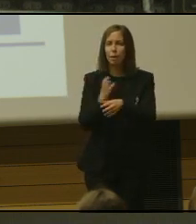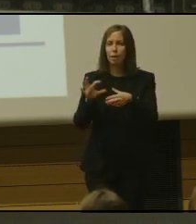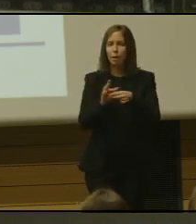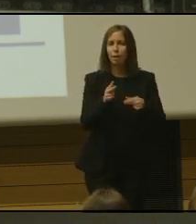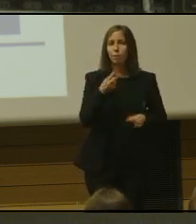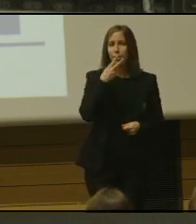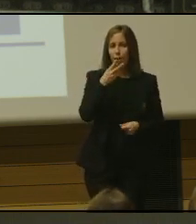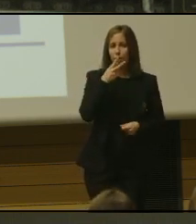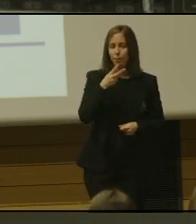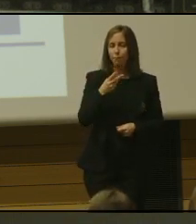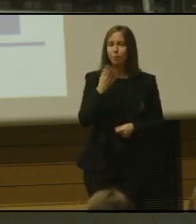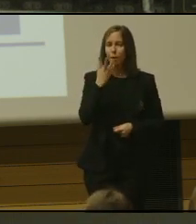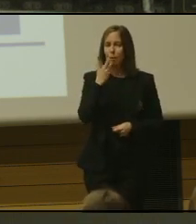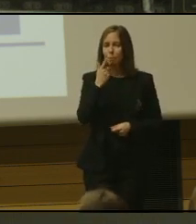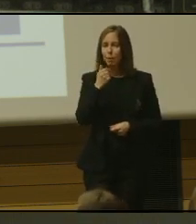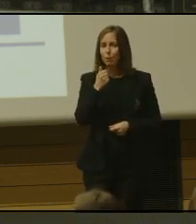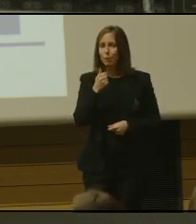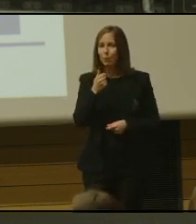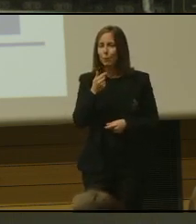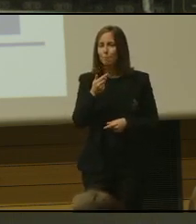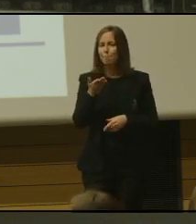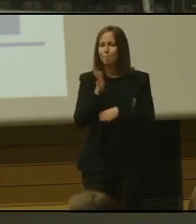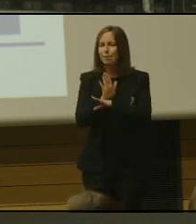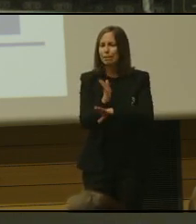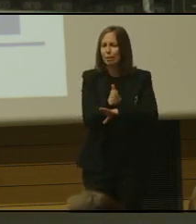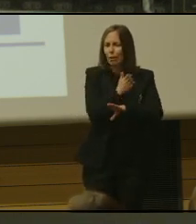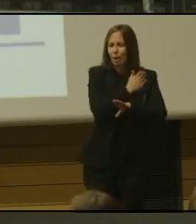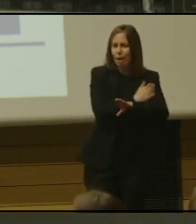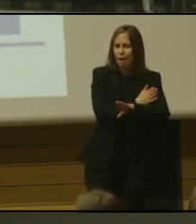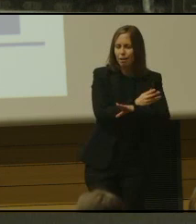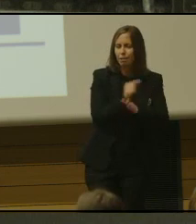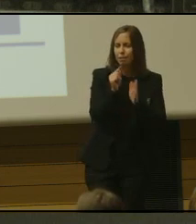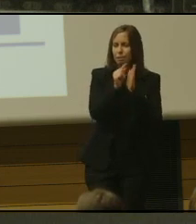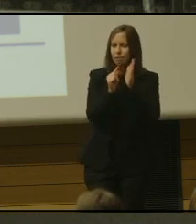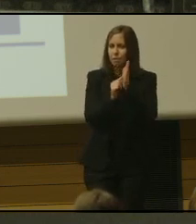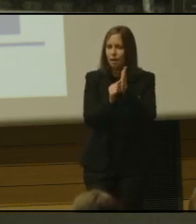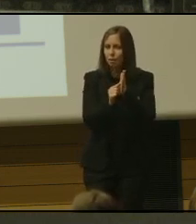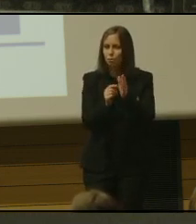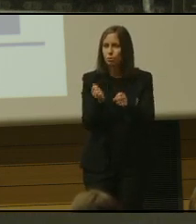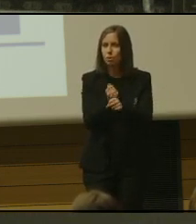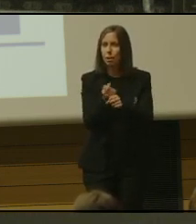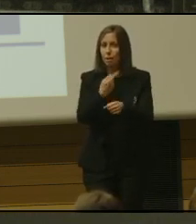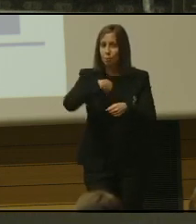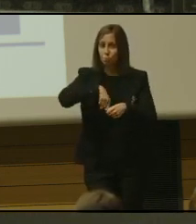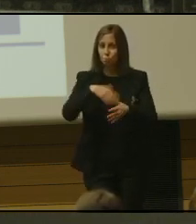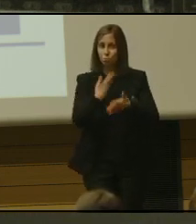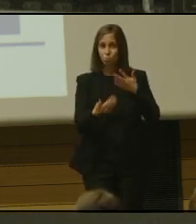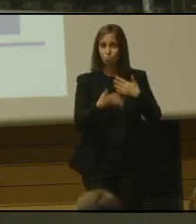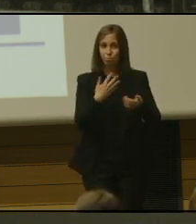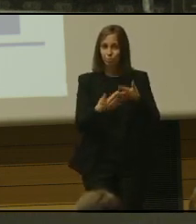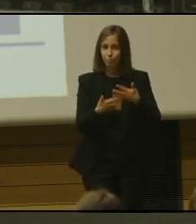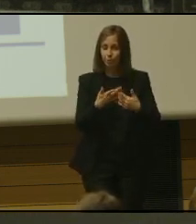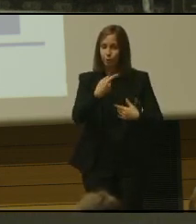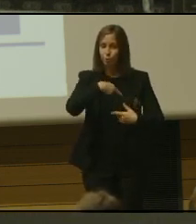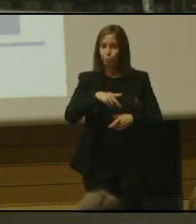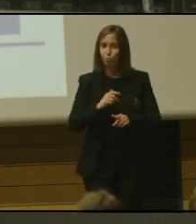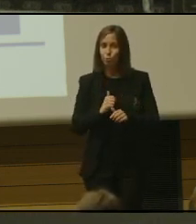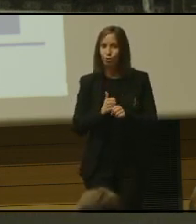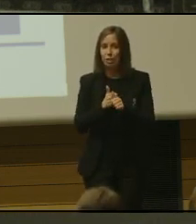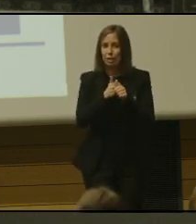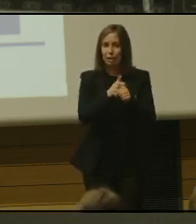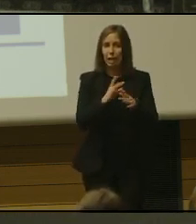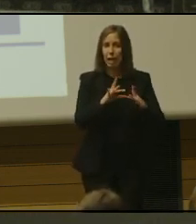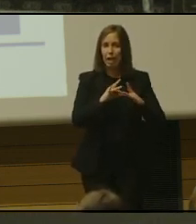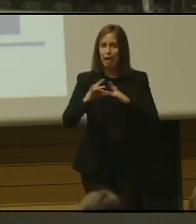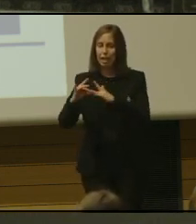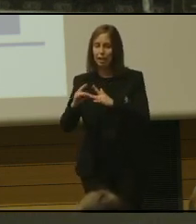Me gustó en la presentación previa que se utilizaban muchos datos de trabajos que habíamos hecho nosotros y de trabajos que lideramos pues desde la